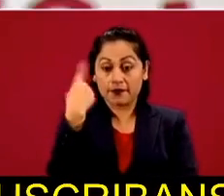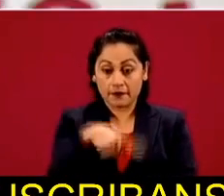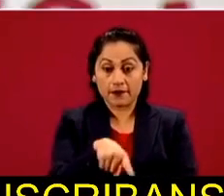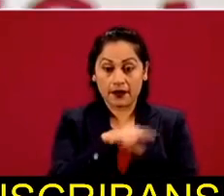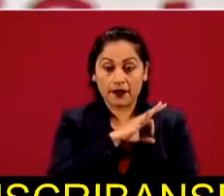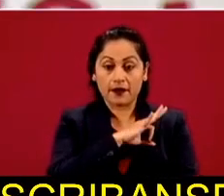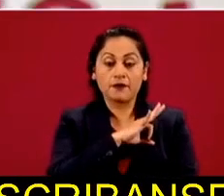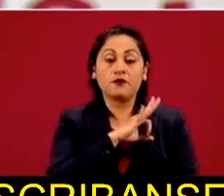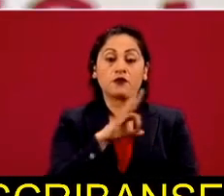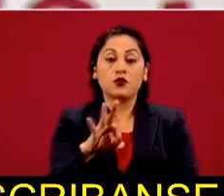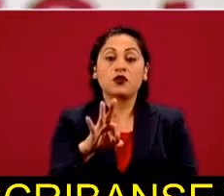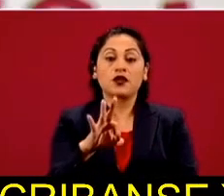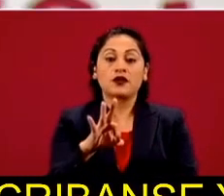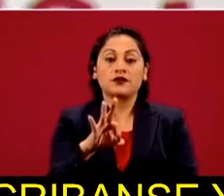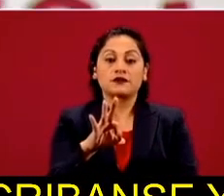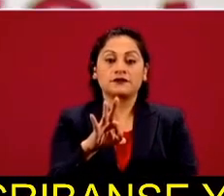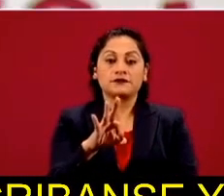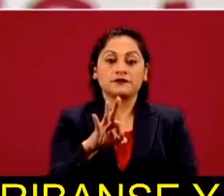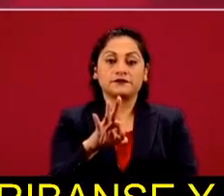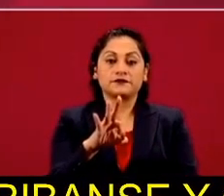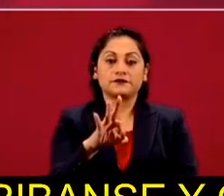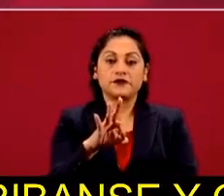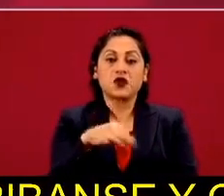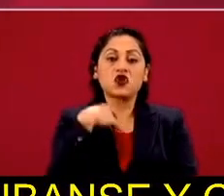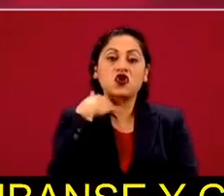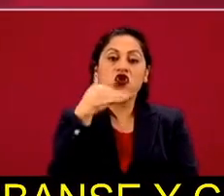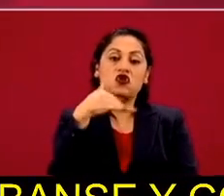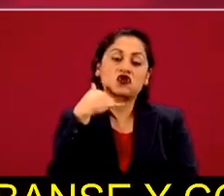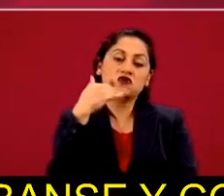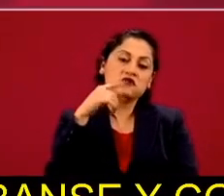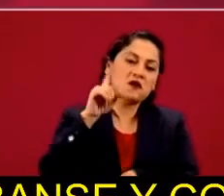erradicar, eliminar la corrupción.